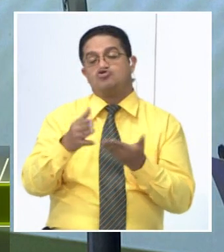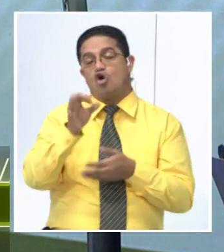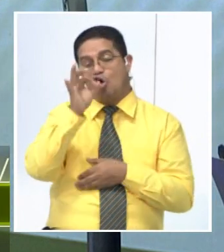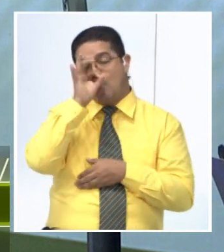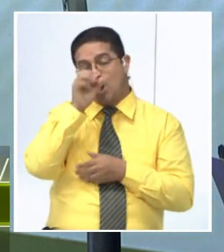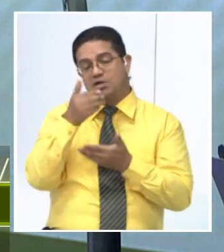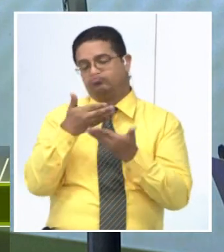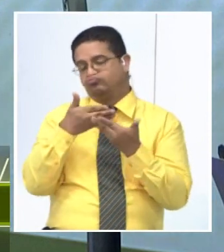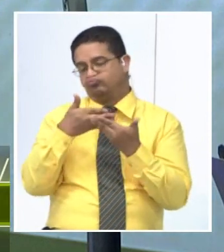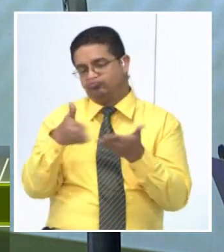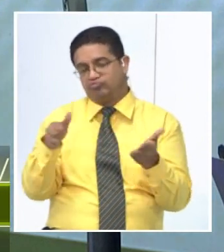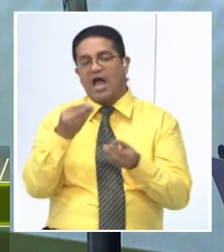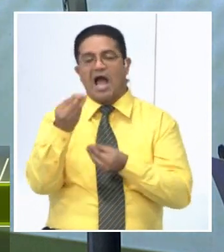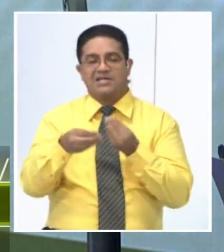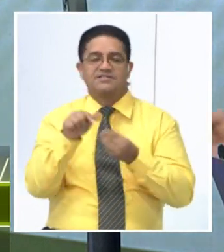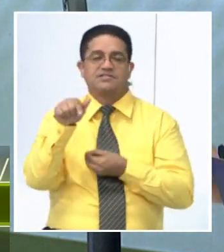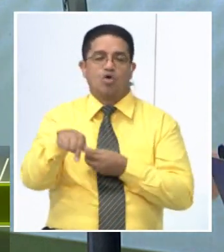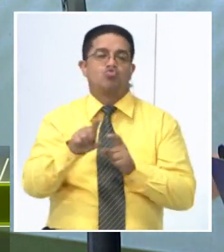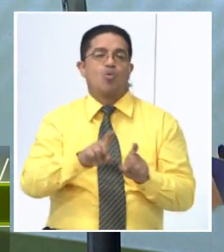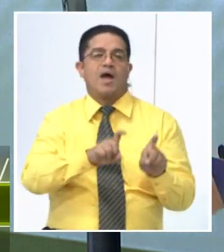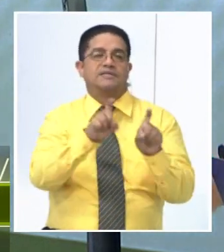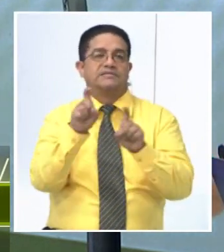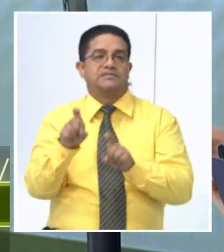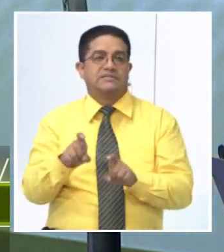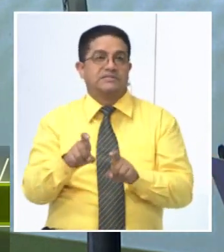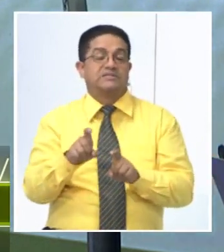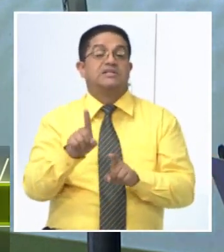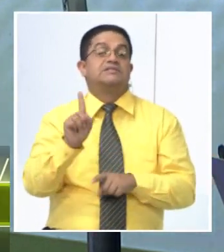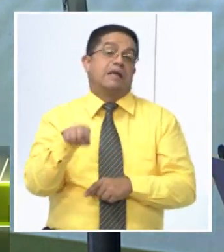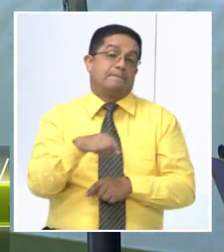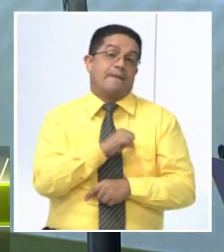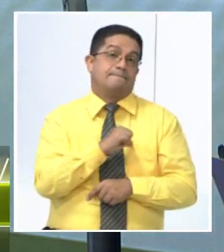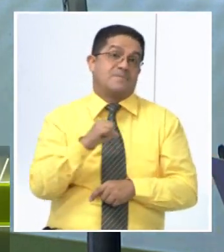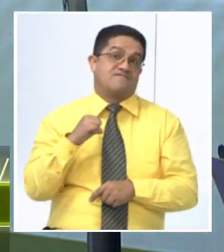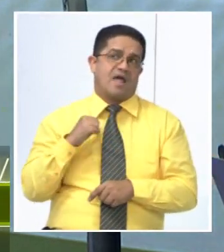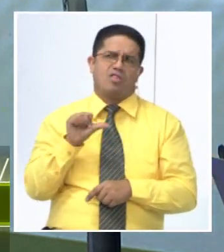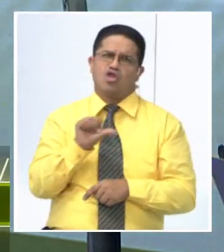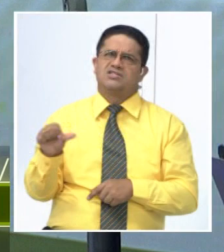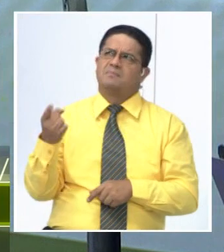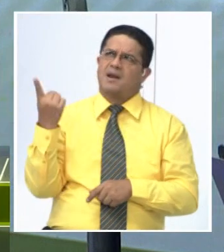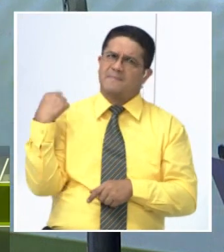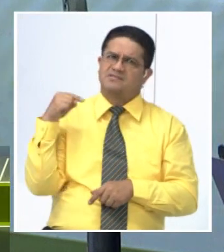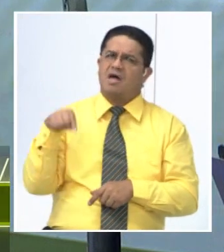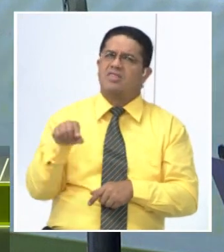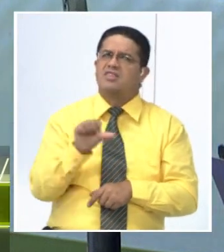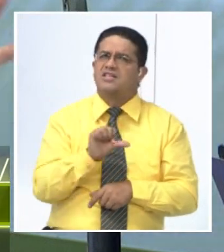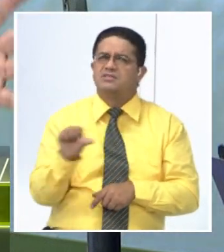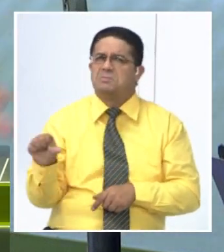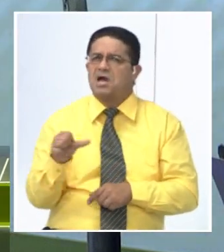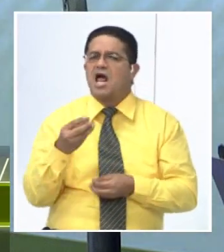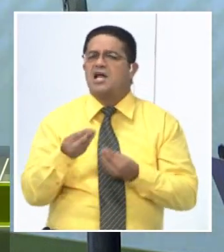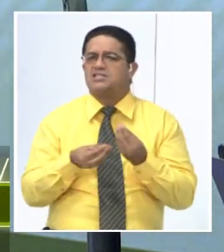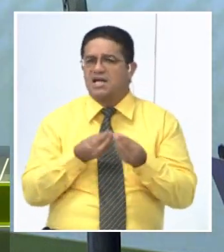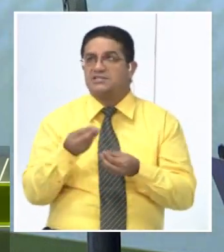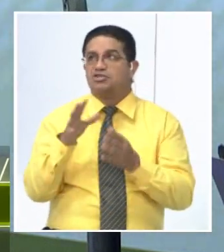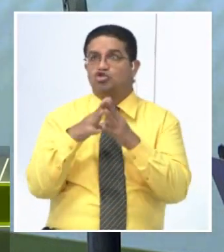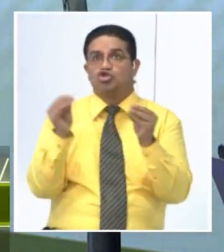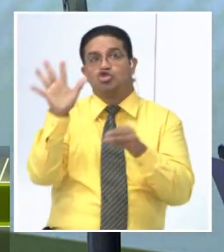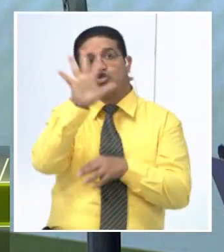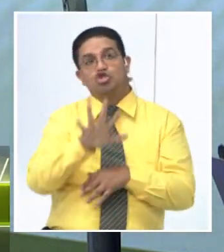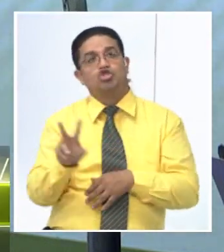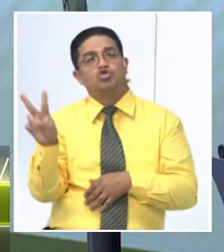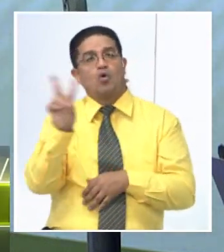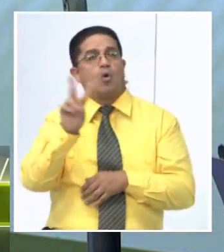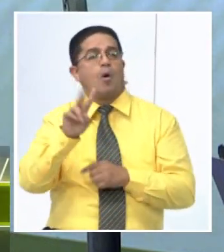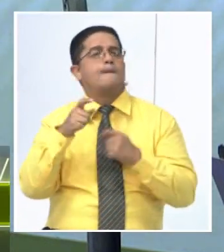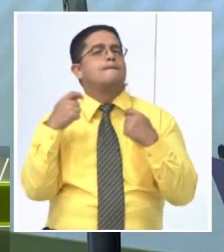está realizando este tipo de actividad. Y a nivel privado, la semana pasada y esta semana, se están haciendo a nivel nacional